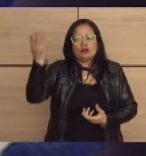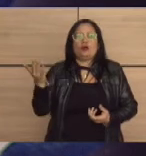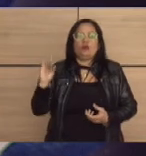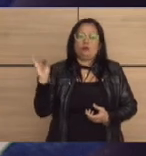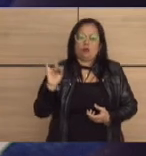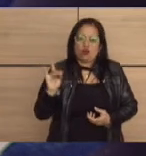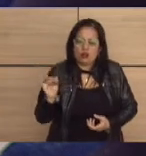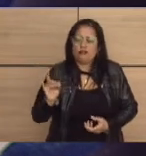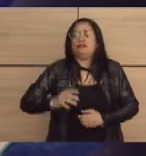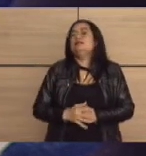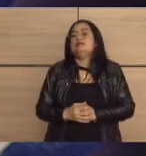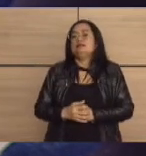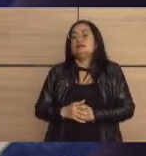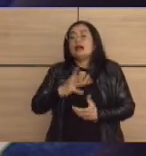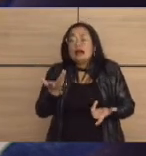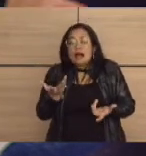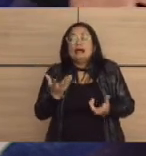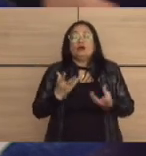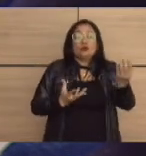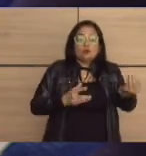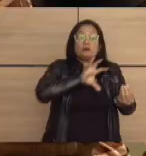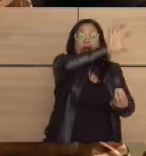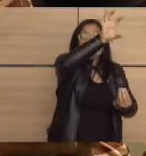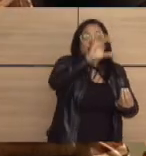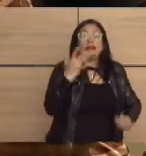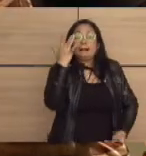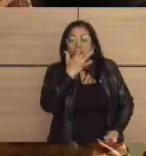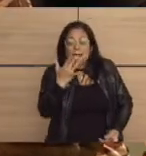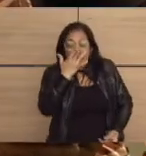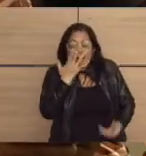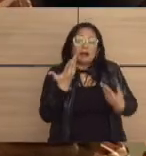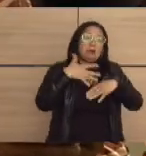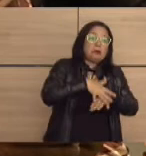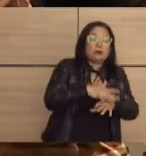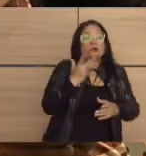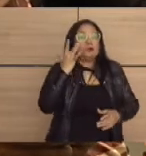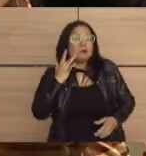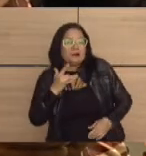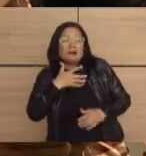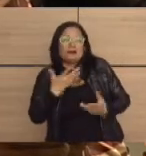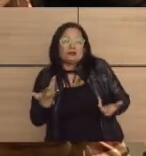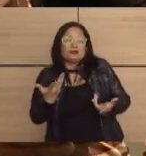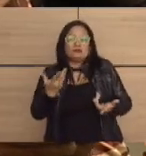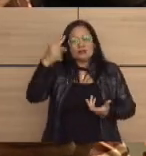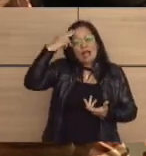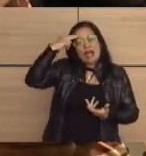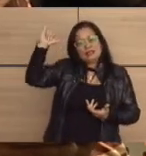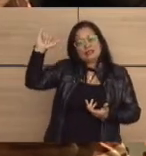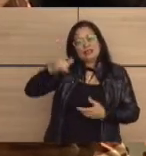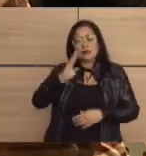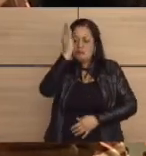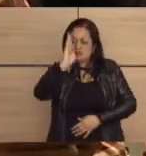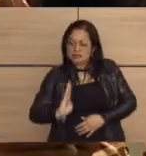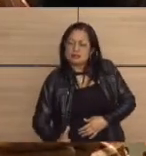América países mayoritariamente negros o mulatos, como Haití, como Brasil. Y para